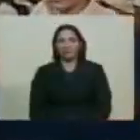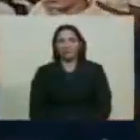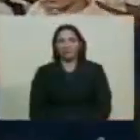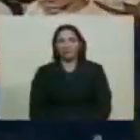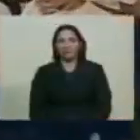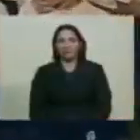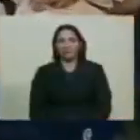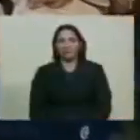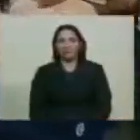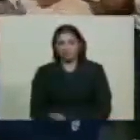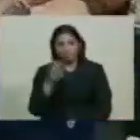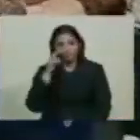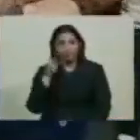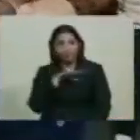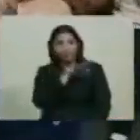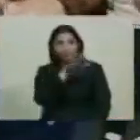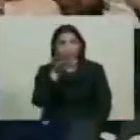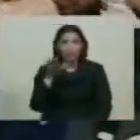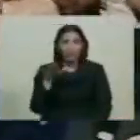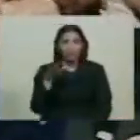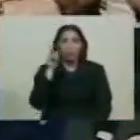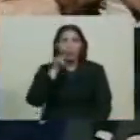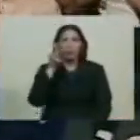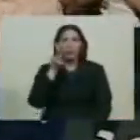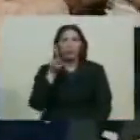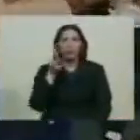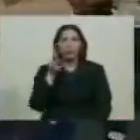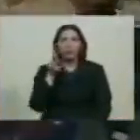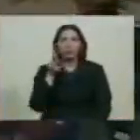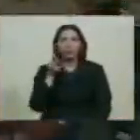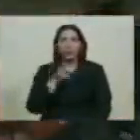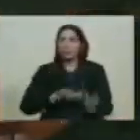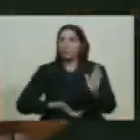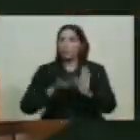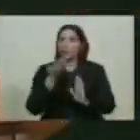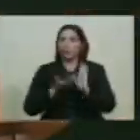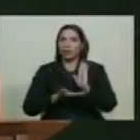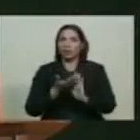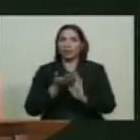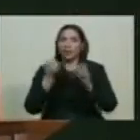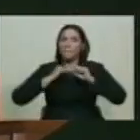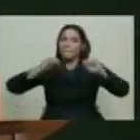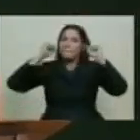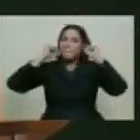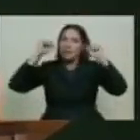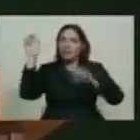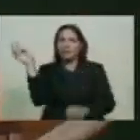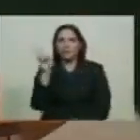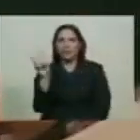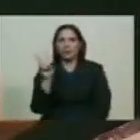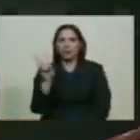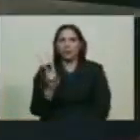¡Vivan los profesores! Y lo más importante, ¡que viva Venezuela!